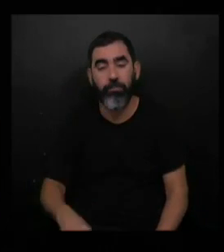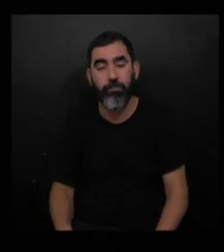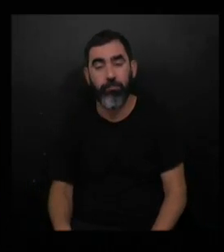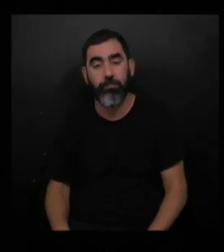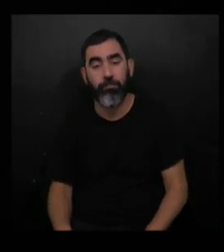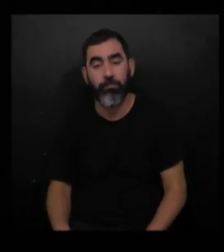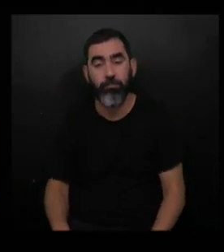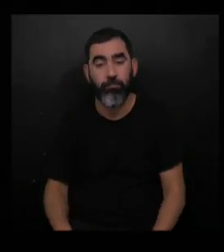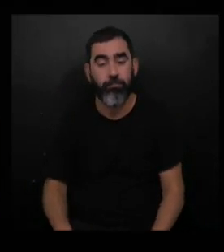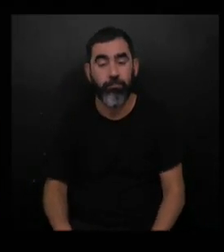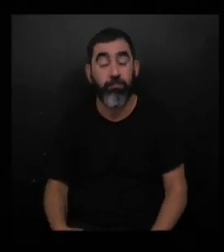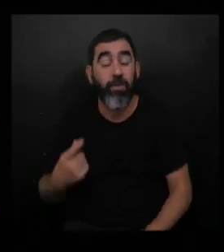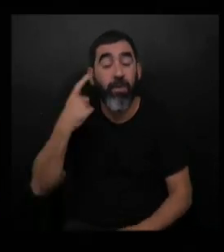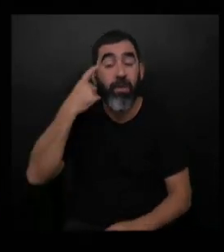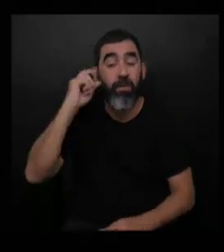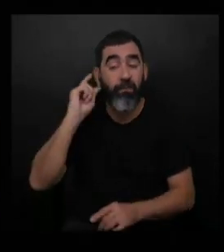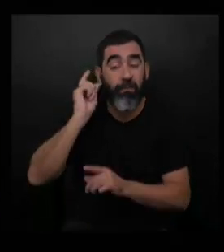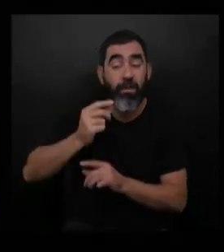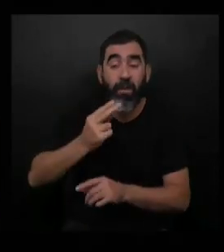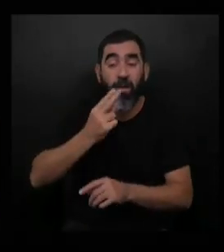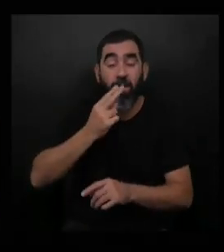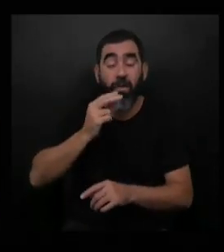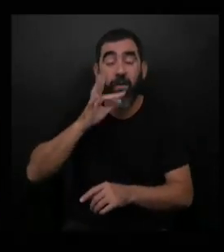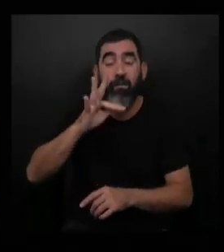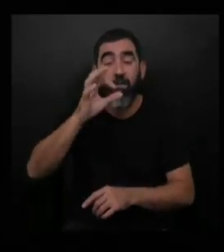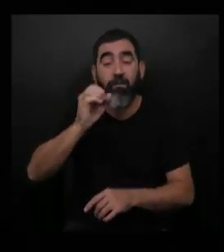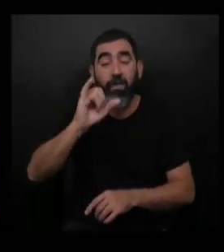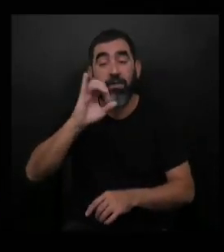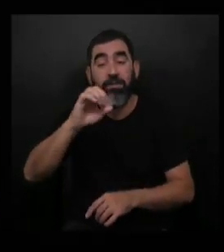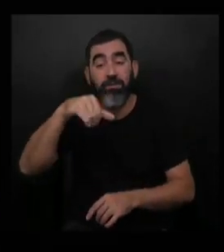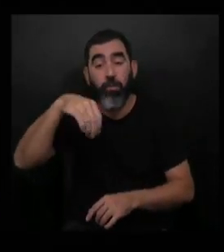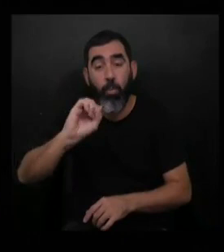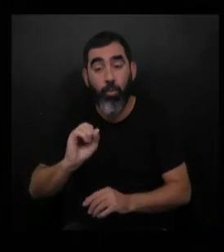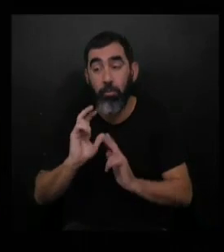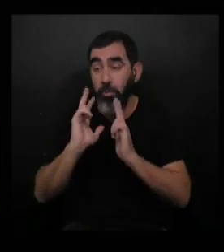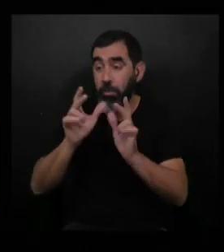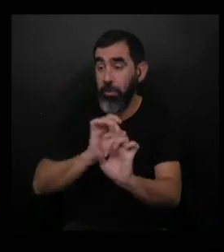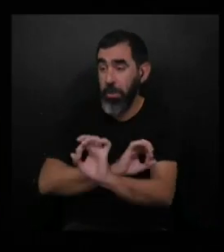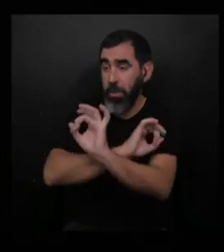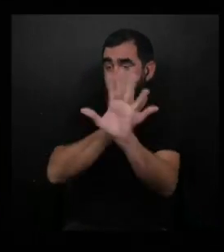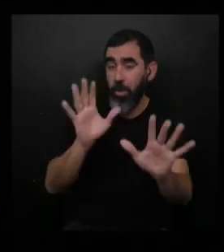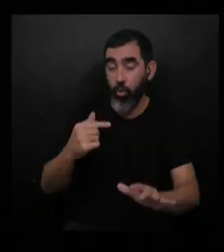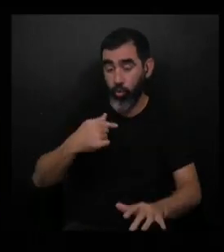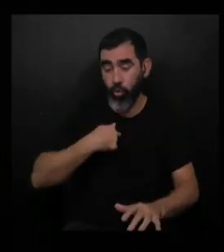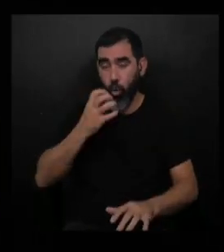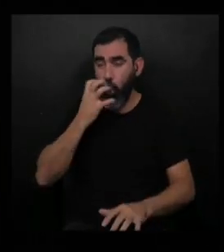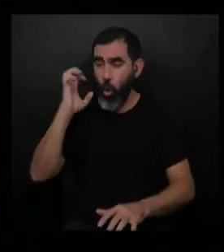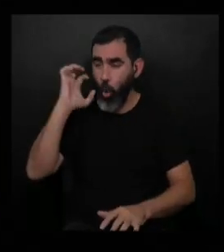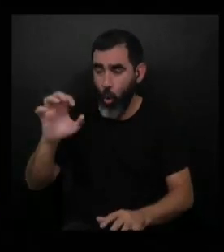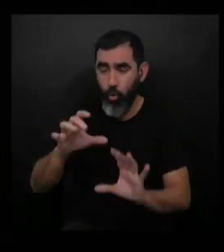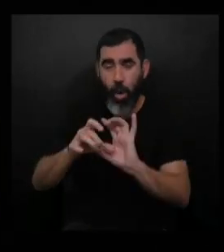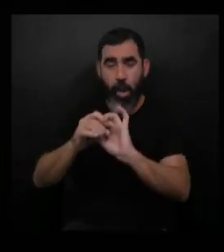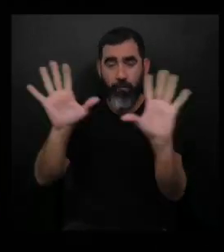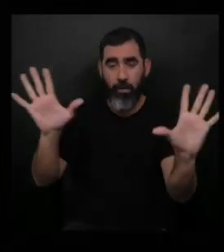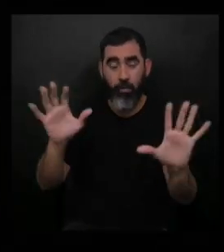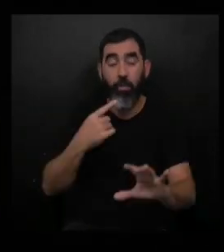quien básicamente inventó la doctrina del fascismo y que declara abiertamente que él odia el liberalismo,